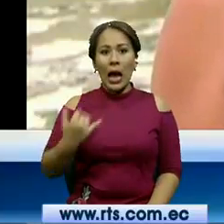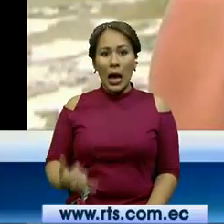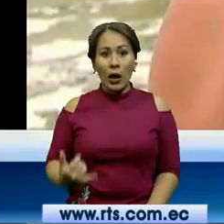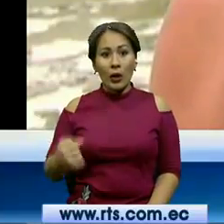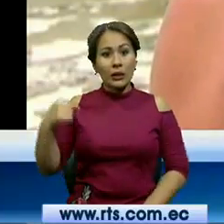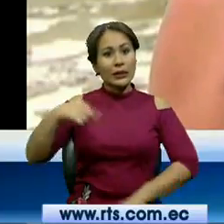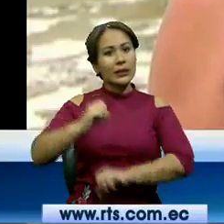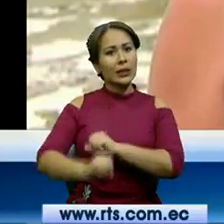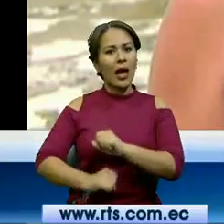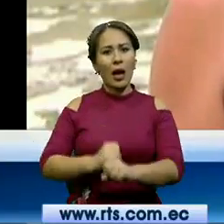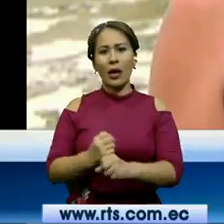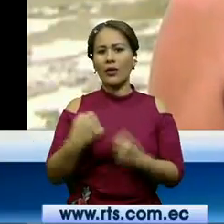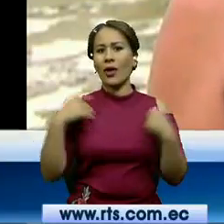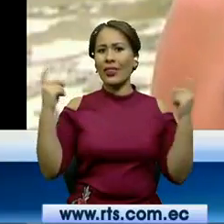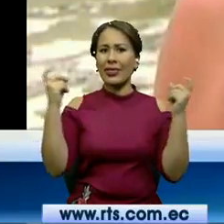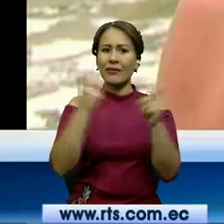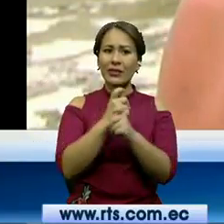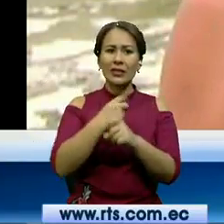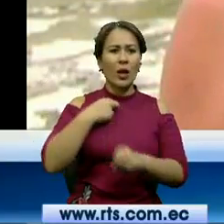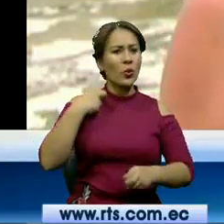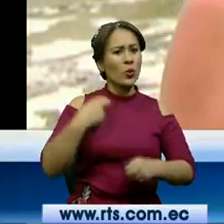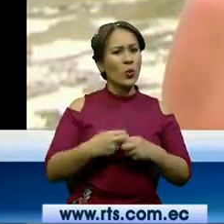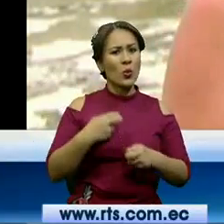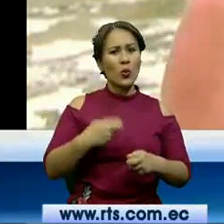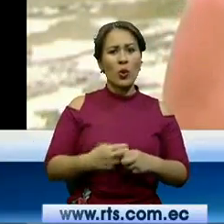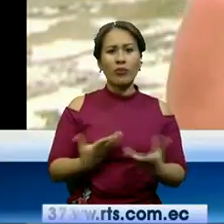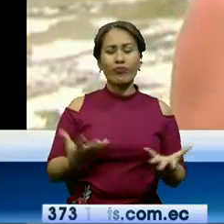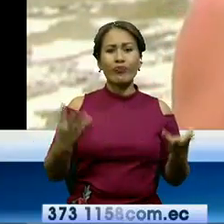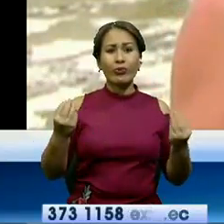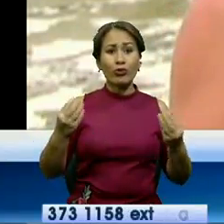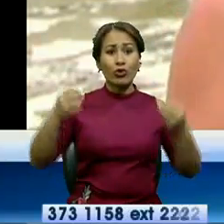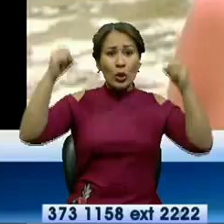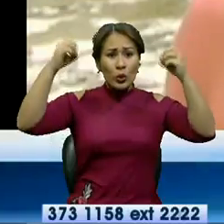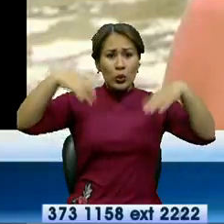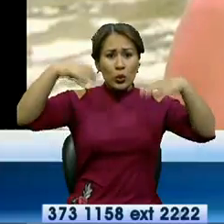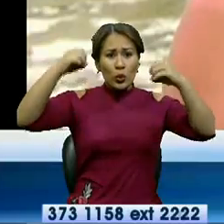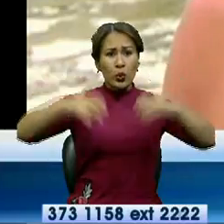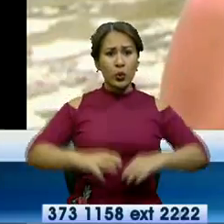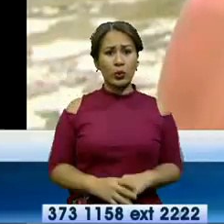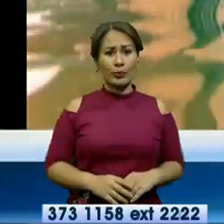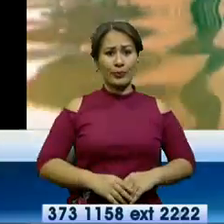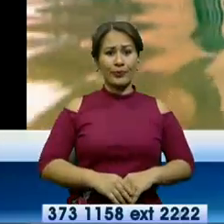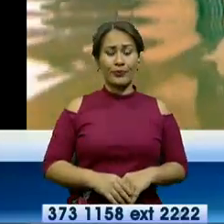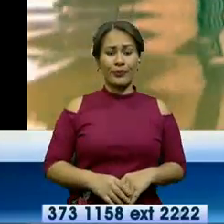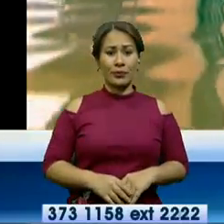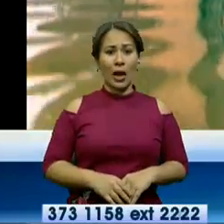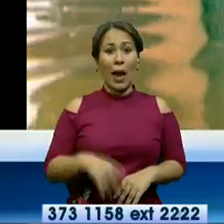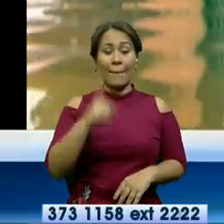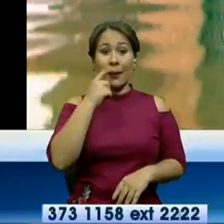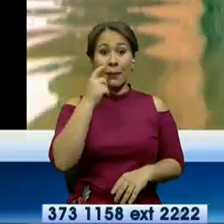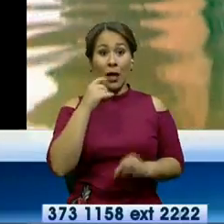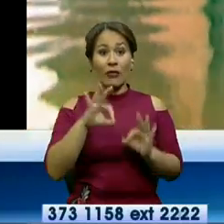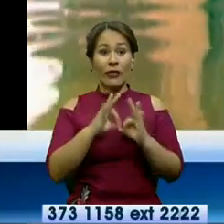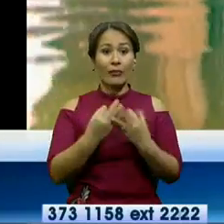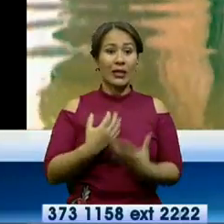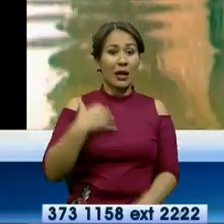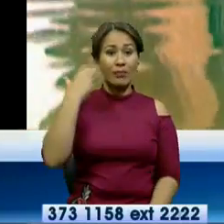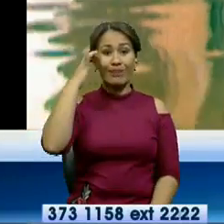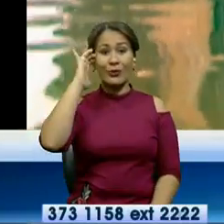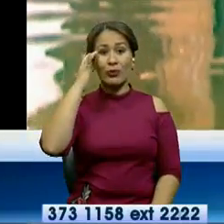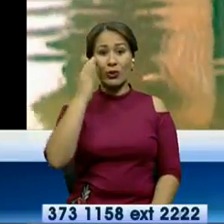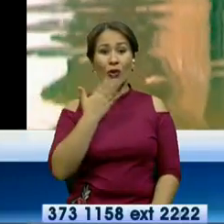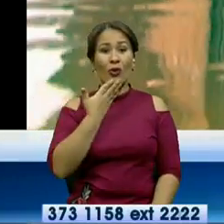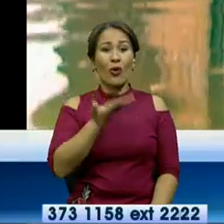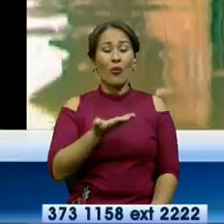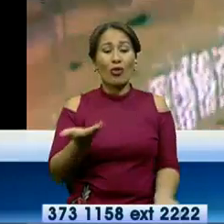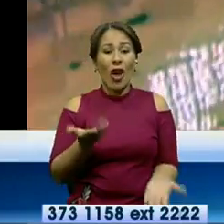este año fue demasiado, demasiado fuerte la inundación, porque pasó hasta por encima de la carretera. Padres de familia se muestran preocupados ante